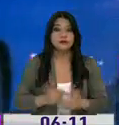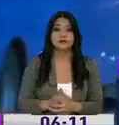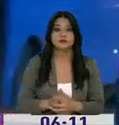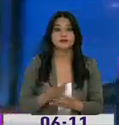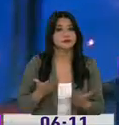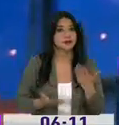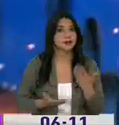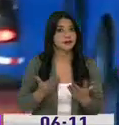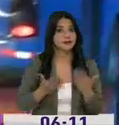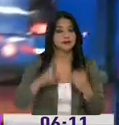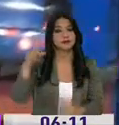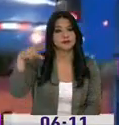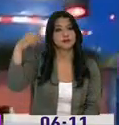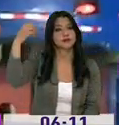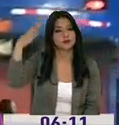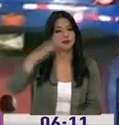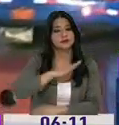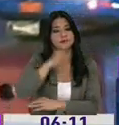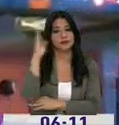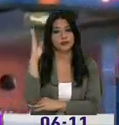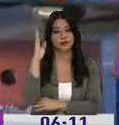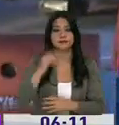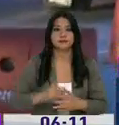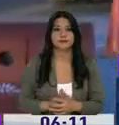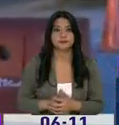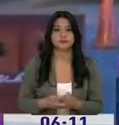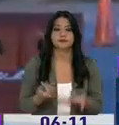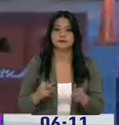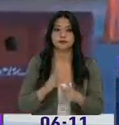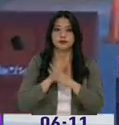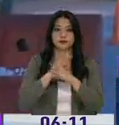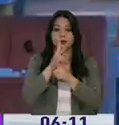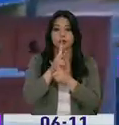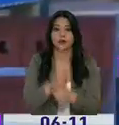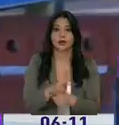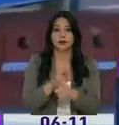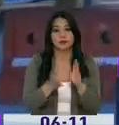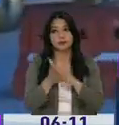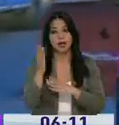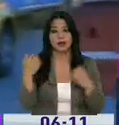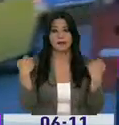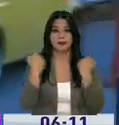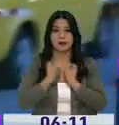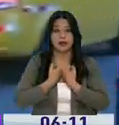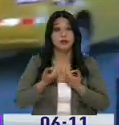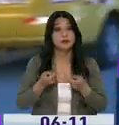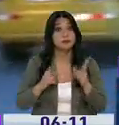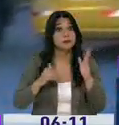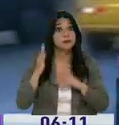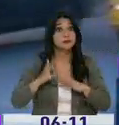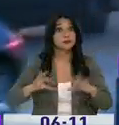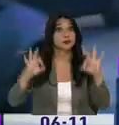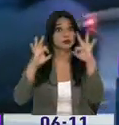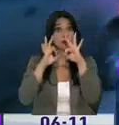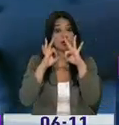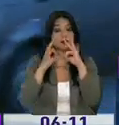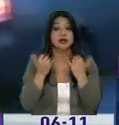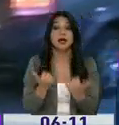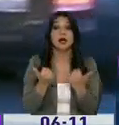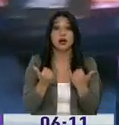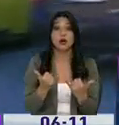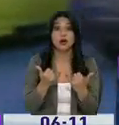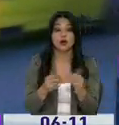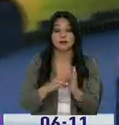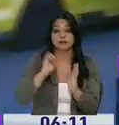tendremos un buen sol durante el mediodía. También tomen las debidas precauciones, salgan abrigados y lo más importante, de acuerdo a la coyuntura, por favor no